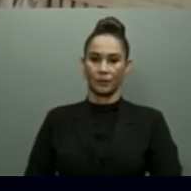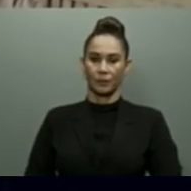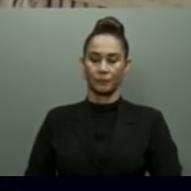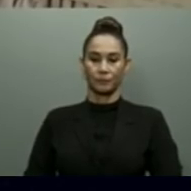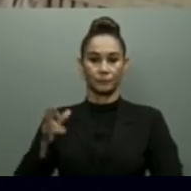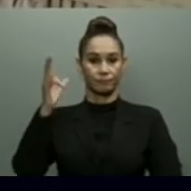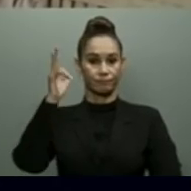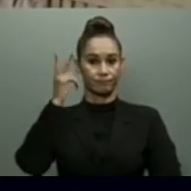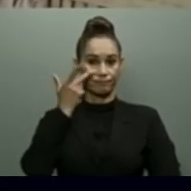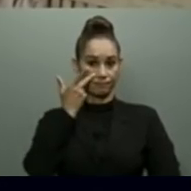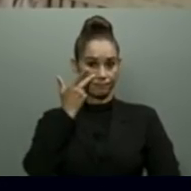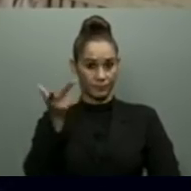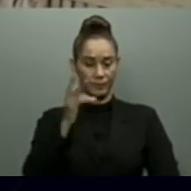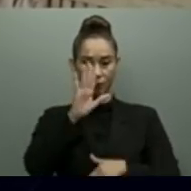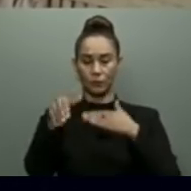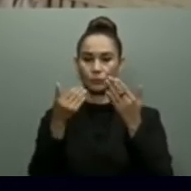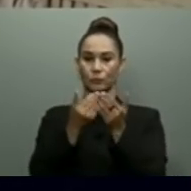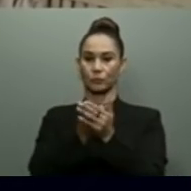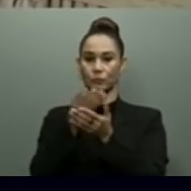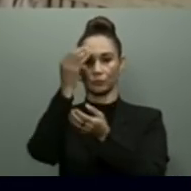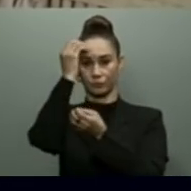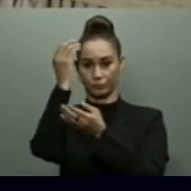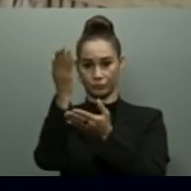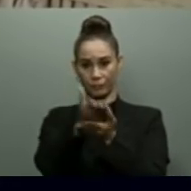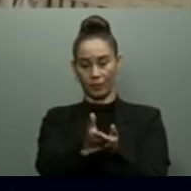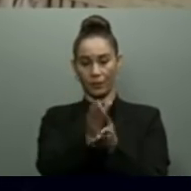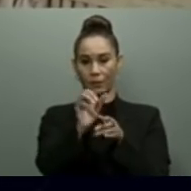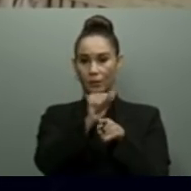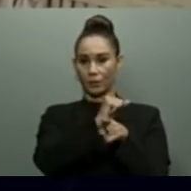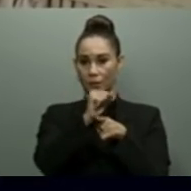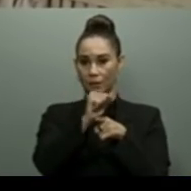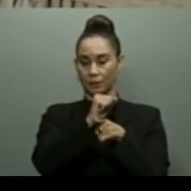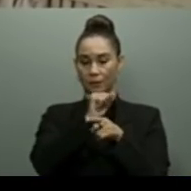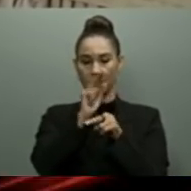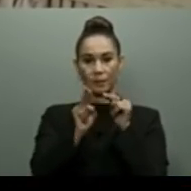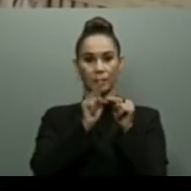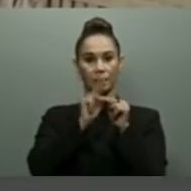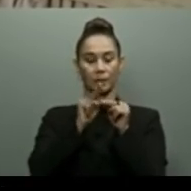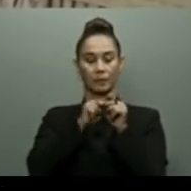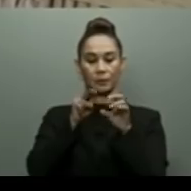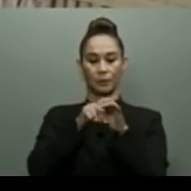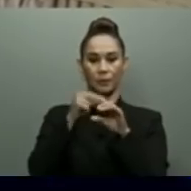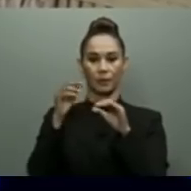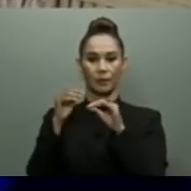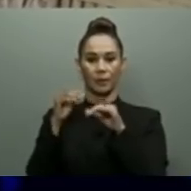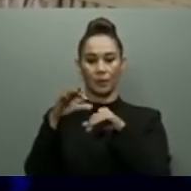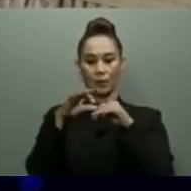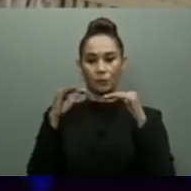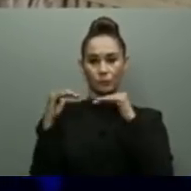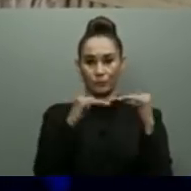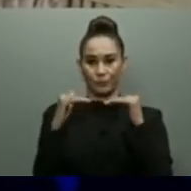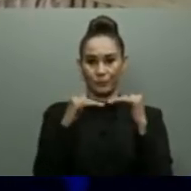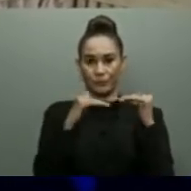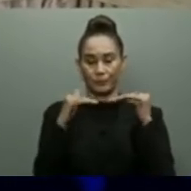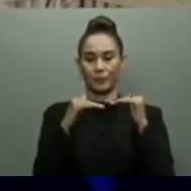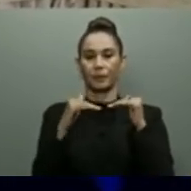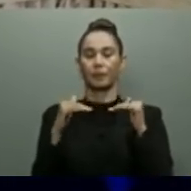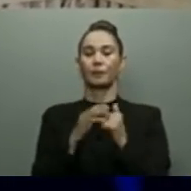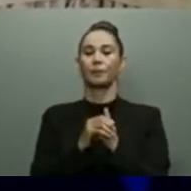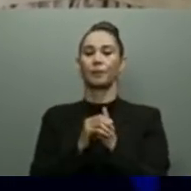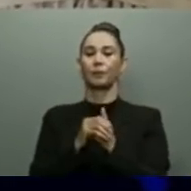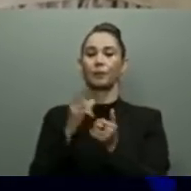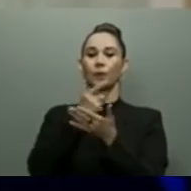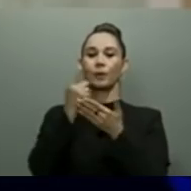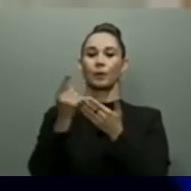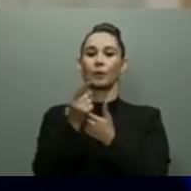Han escuchado ustedes todos los detalles de este simulacro nacional de evacuación ante la ocurrencia de un terremoto que se realizará